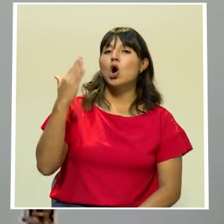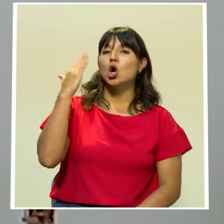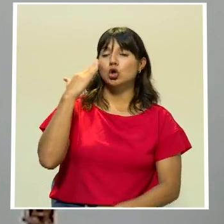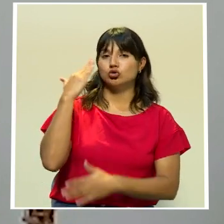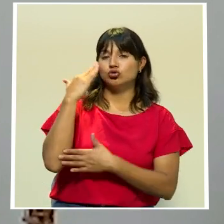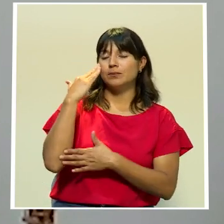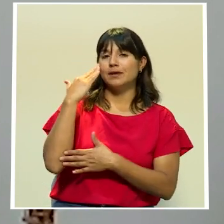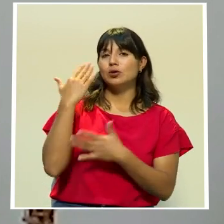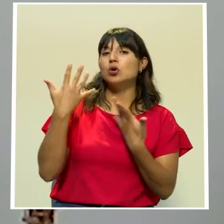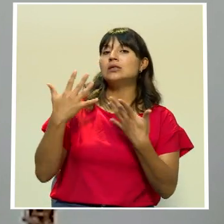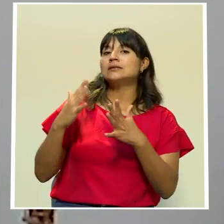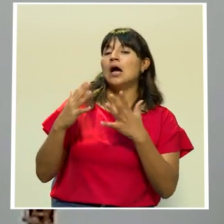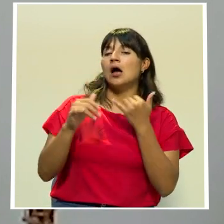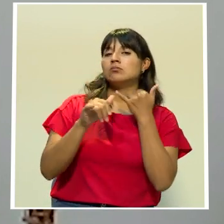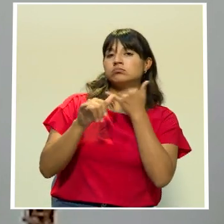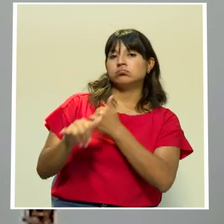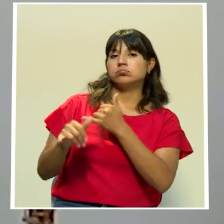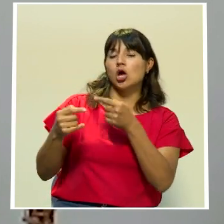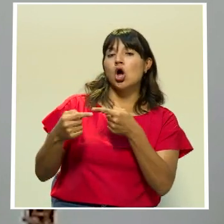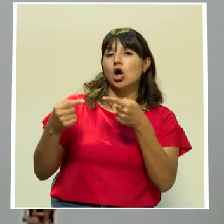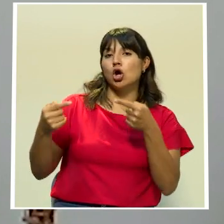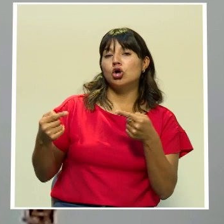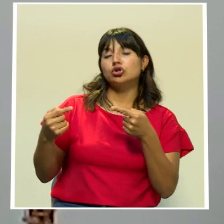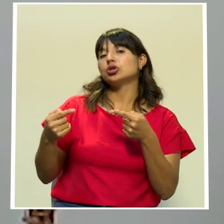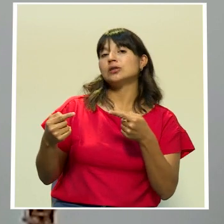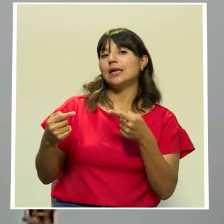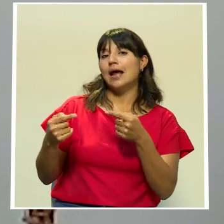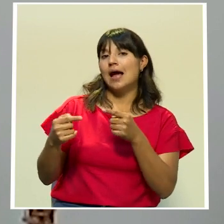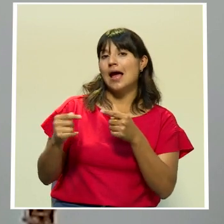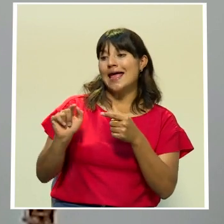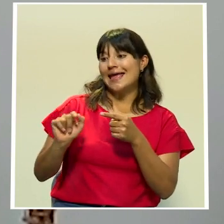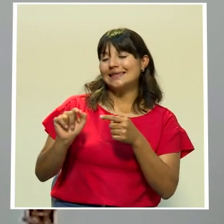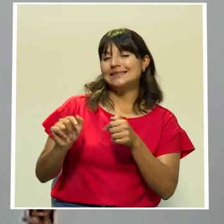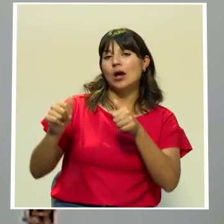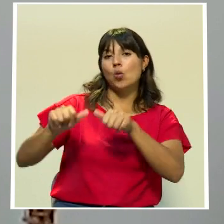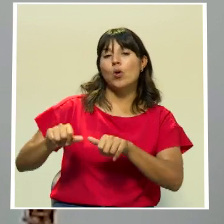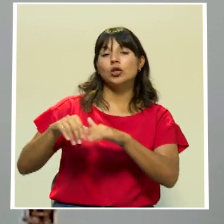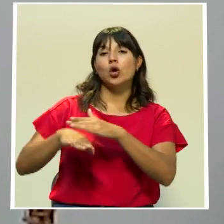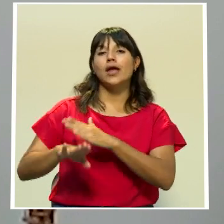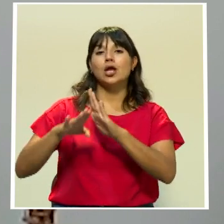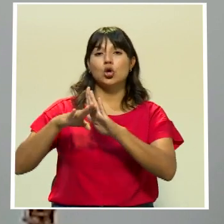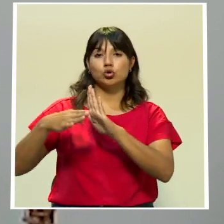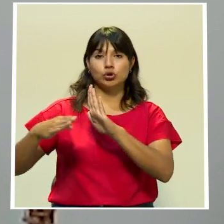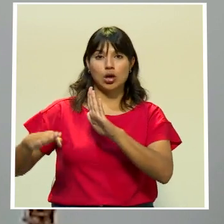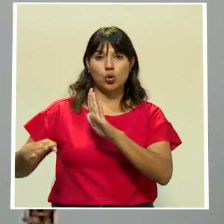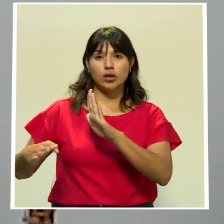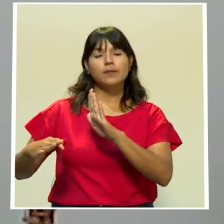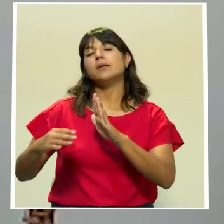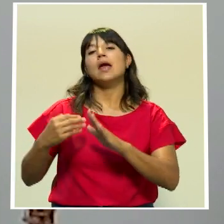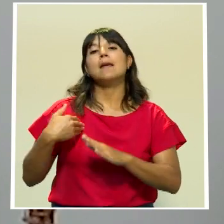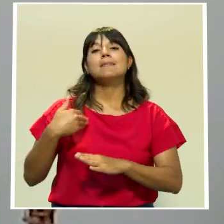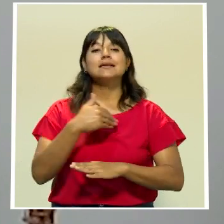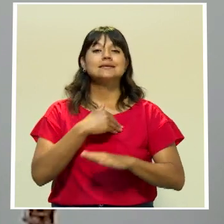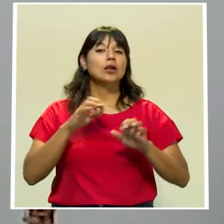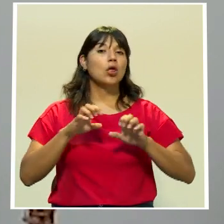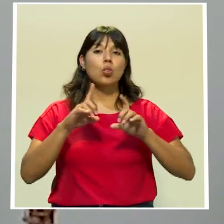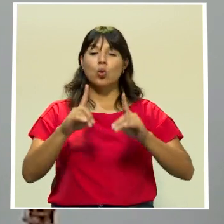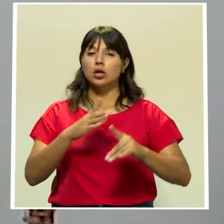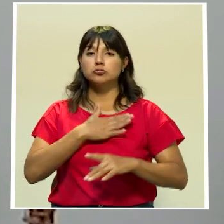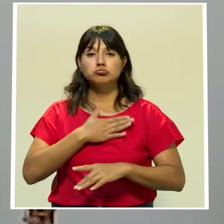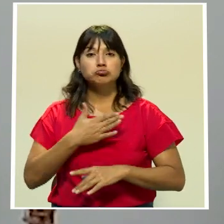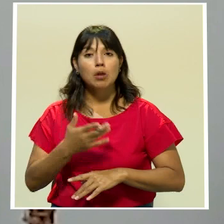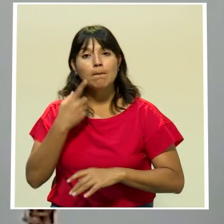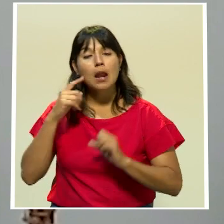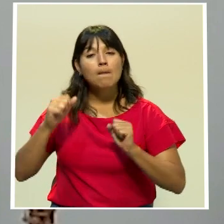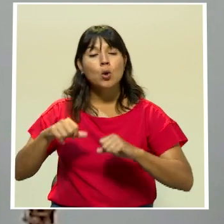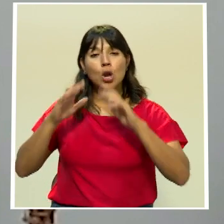presentado una denuncia contra la misma en la Contraloría General de la República. El Ministerio de Educación queda a las órdenes de la Contraloría para